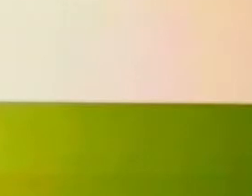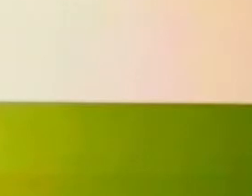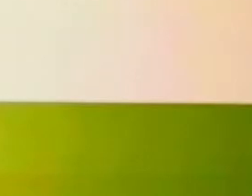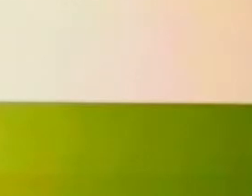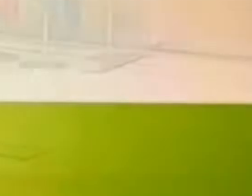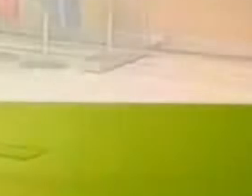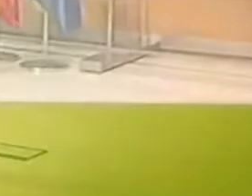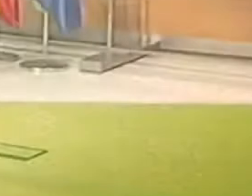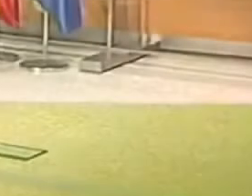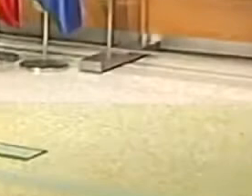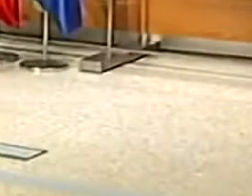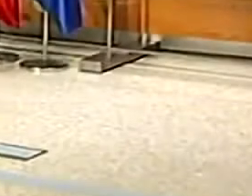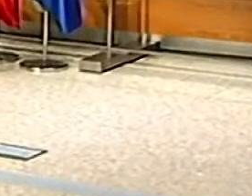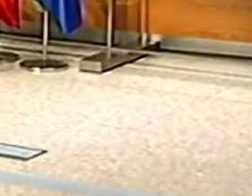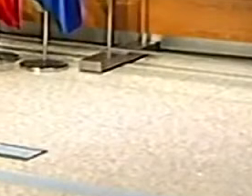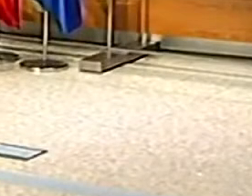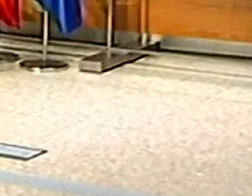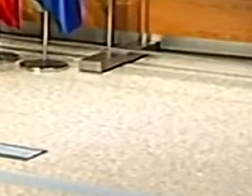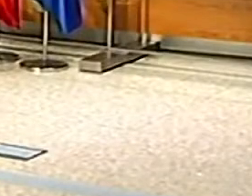Hola, buenos días.